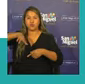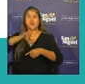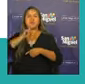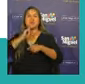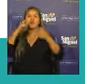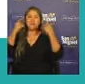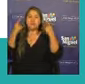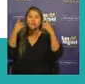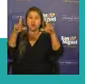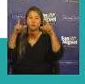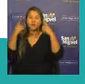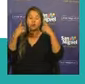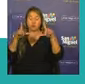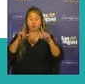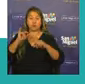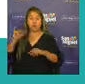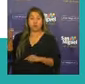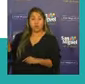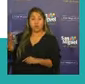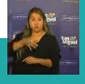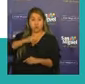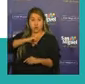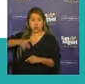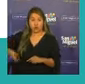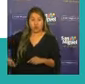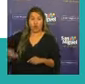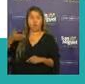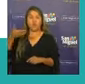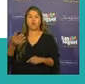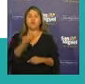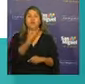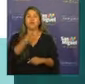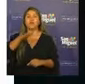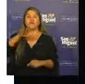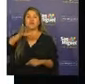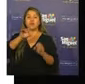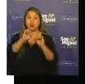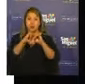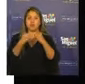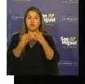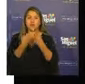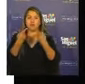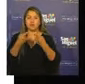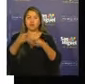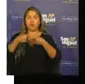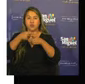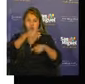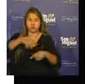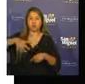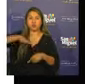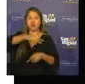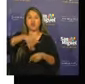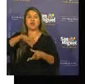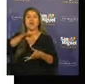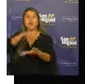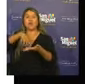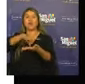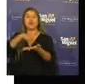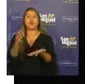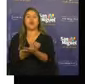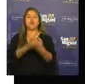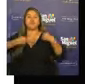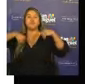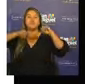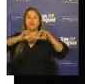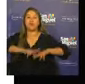personalidad jurídica. Y lo decía el gobernador. 45 organizaciones sociales de nuestra comuna se adjudicaron